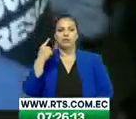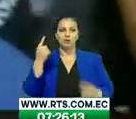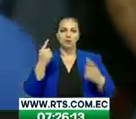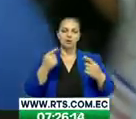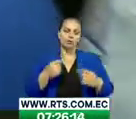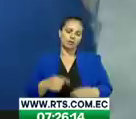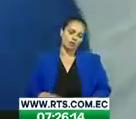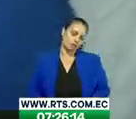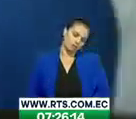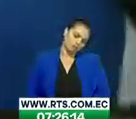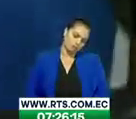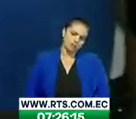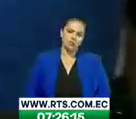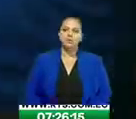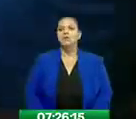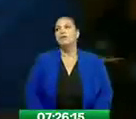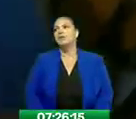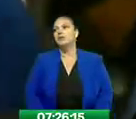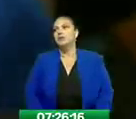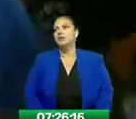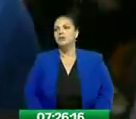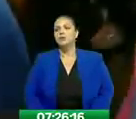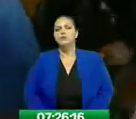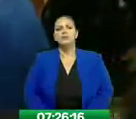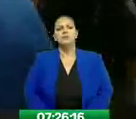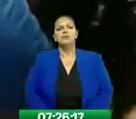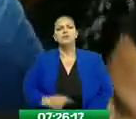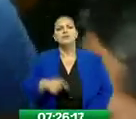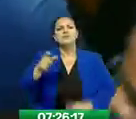que dé el informe bien de que si verdad que está mal.